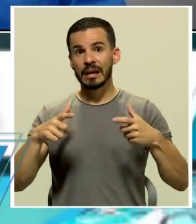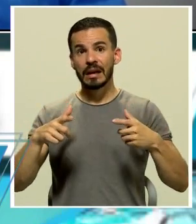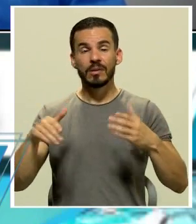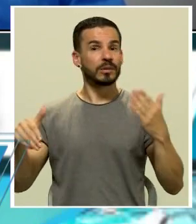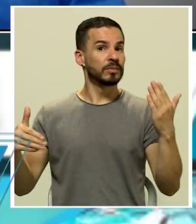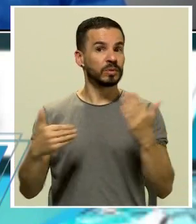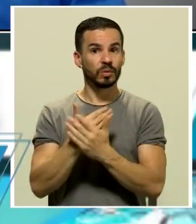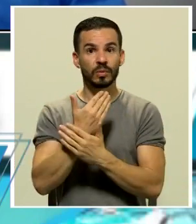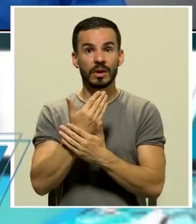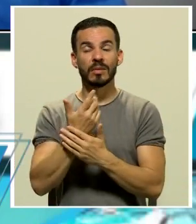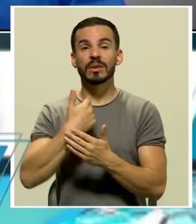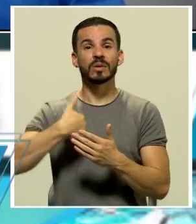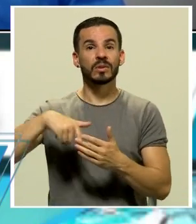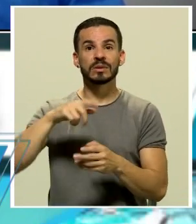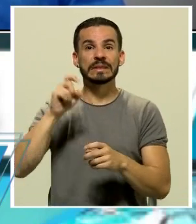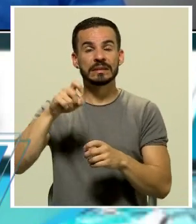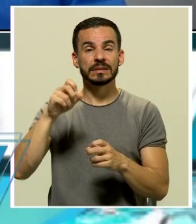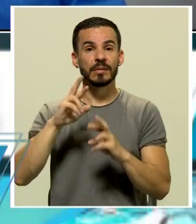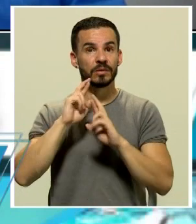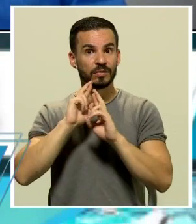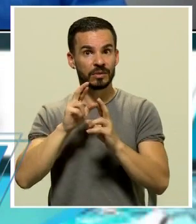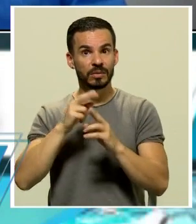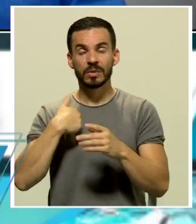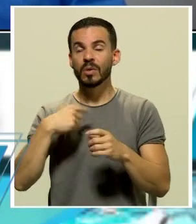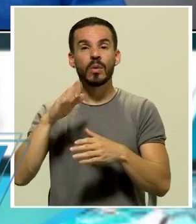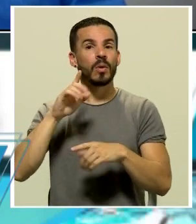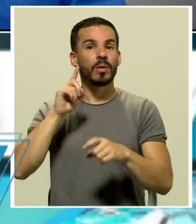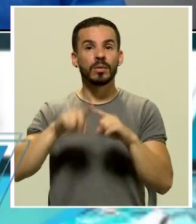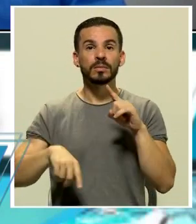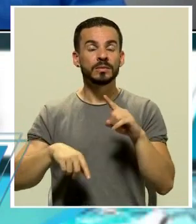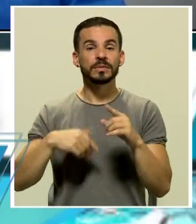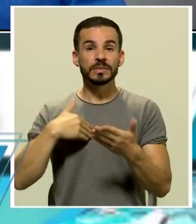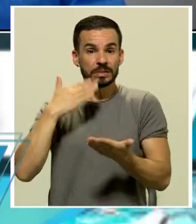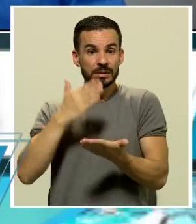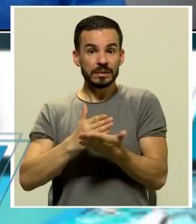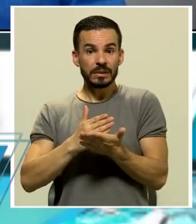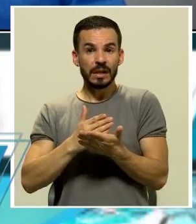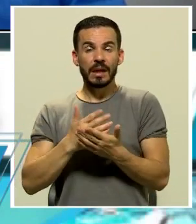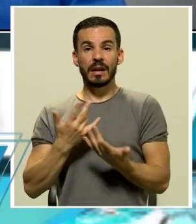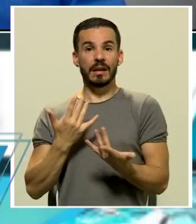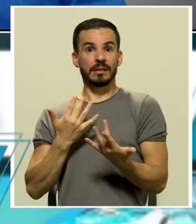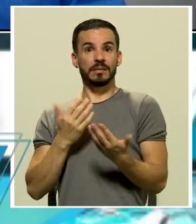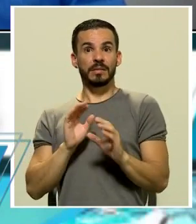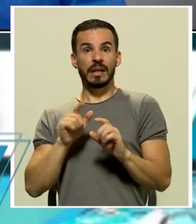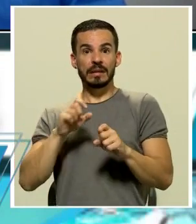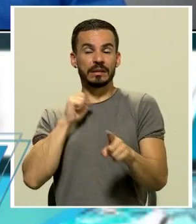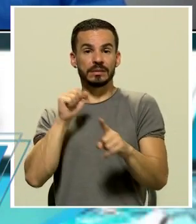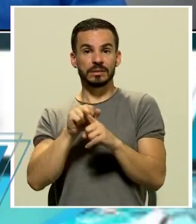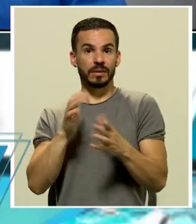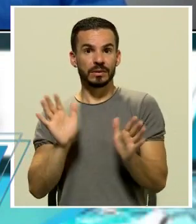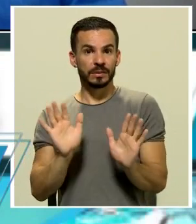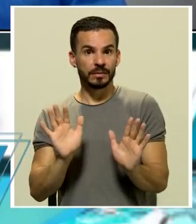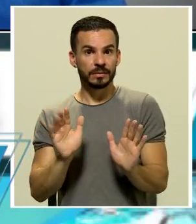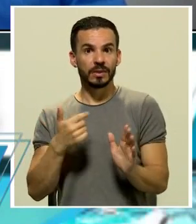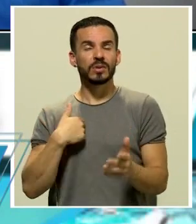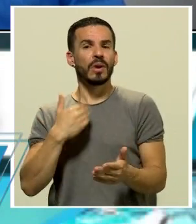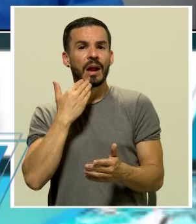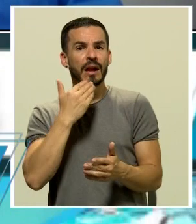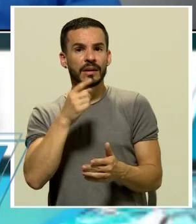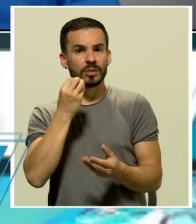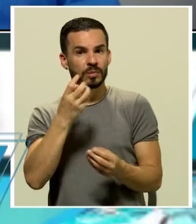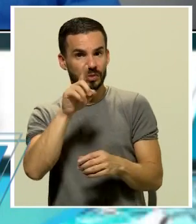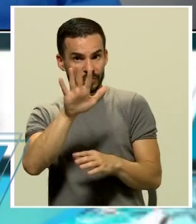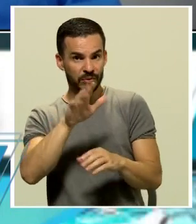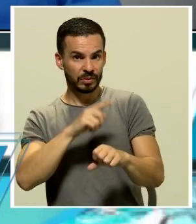completamente nuevo y que tenemos que resolver. No nos podemos quedar parqueados en la situación en la que estamos. Yo le agradezco mucho